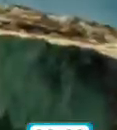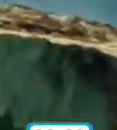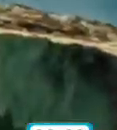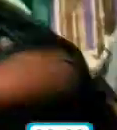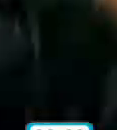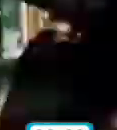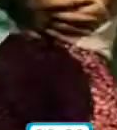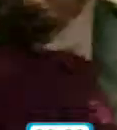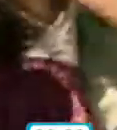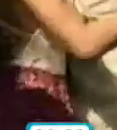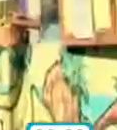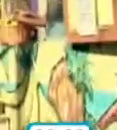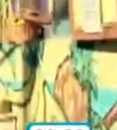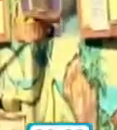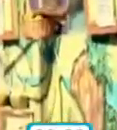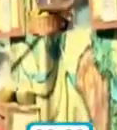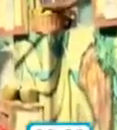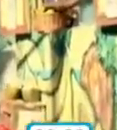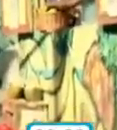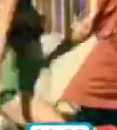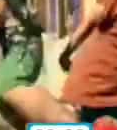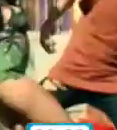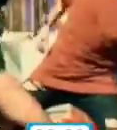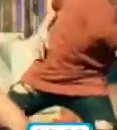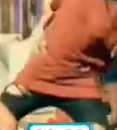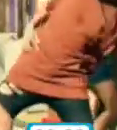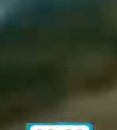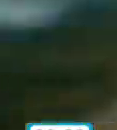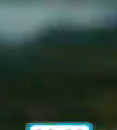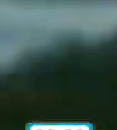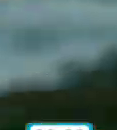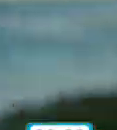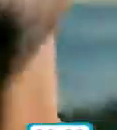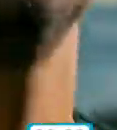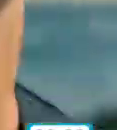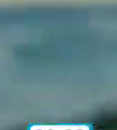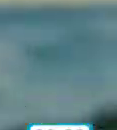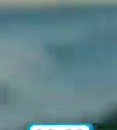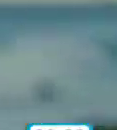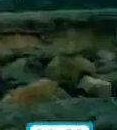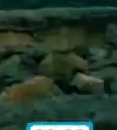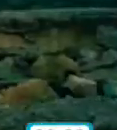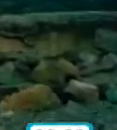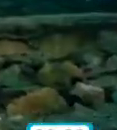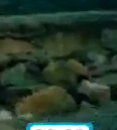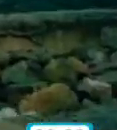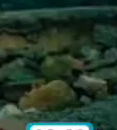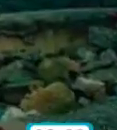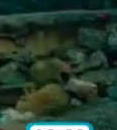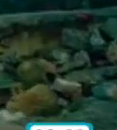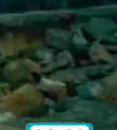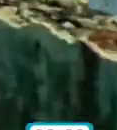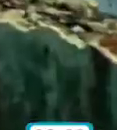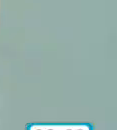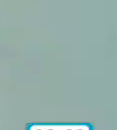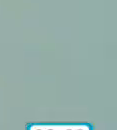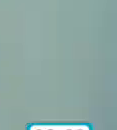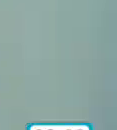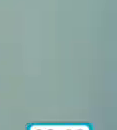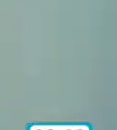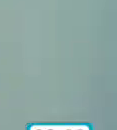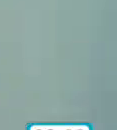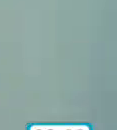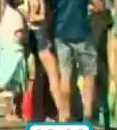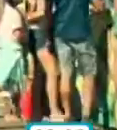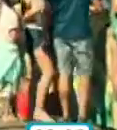Despacito, quiero respirar tu cuello despacito. Deja que te diga cosas al oído, para que te acuerdes si no estás